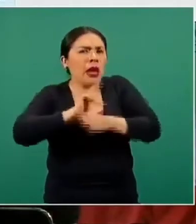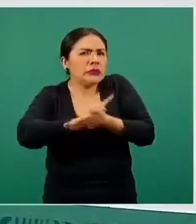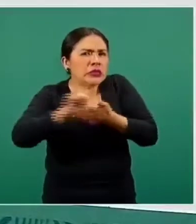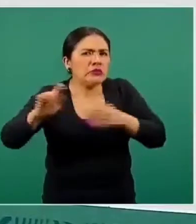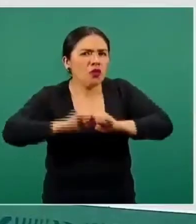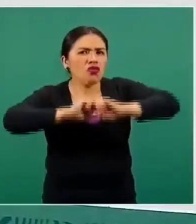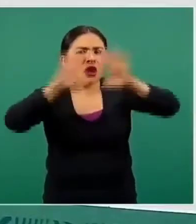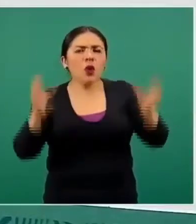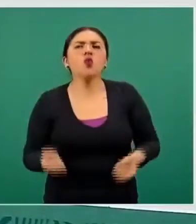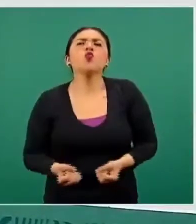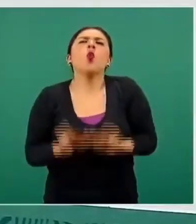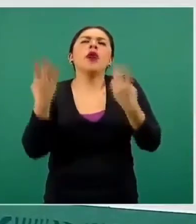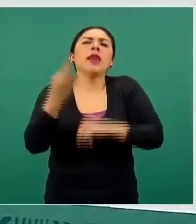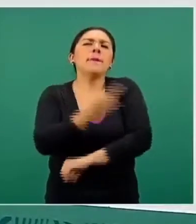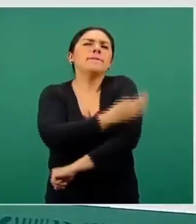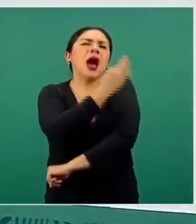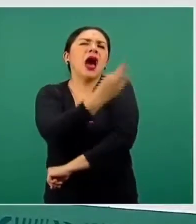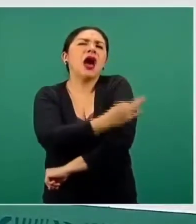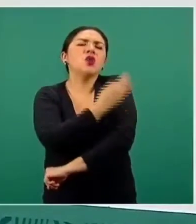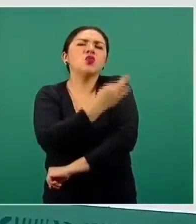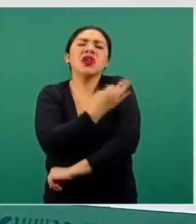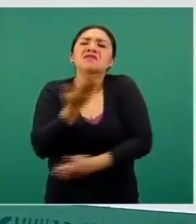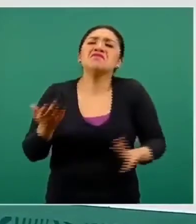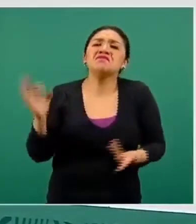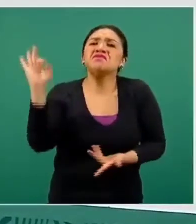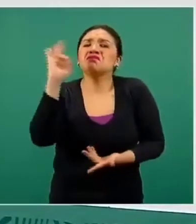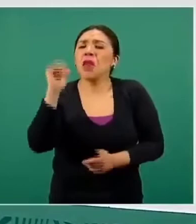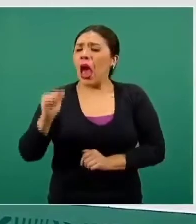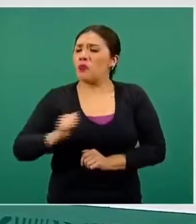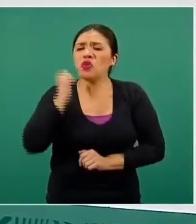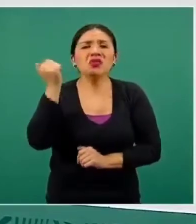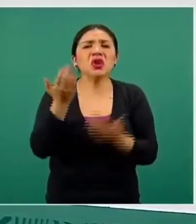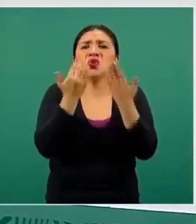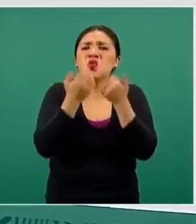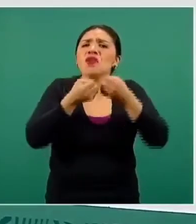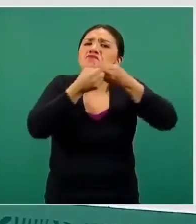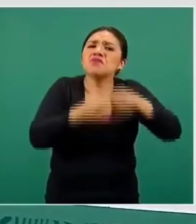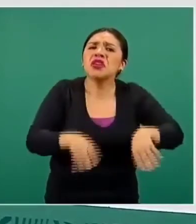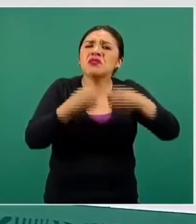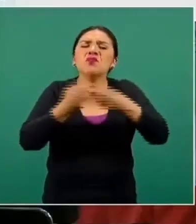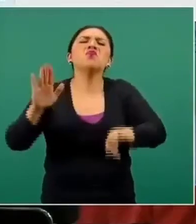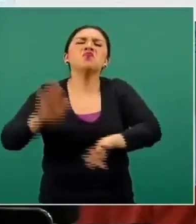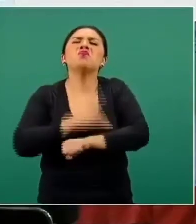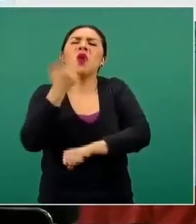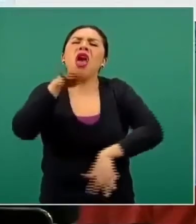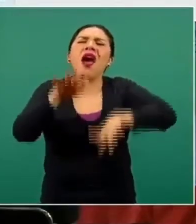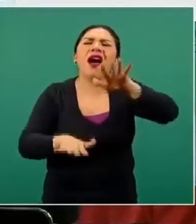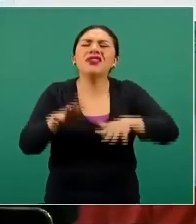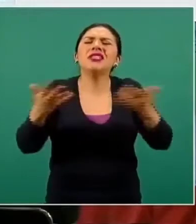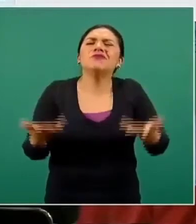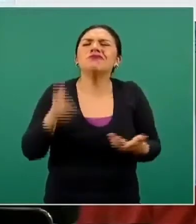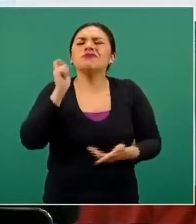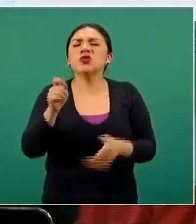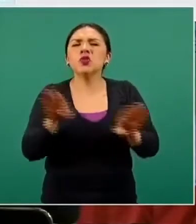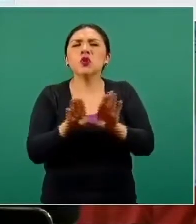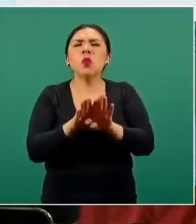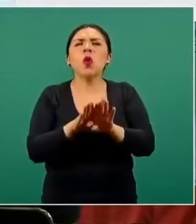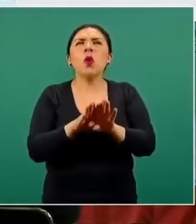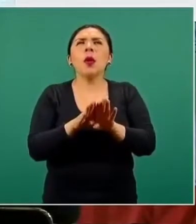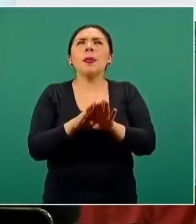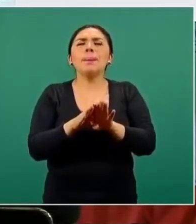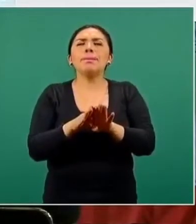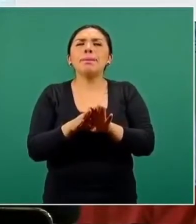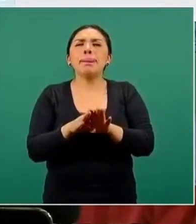el número de dosis que en algún momento pudieran no lograrse aprovechar. Muchas veces es porque de cada vial, de